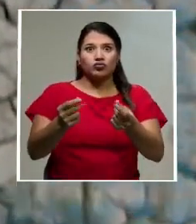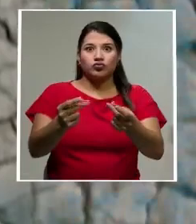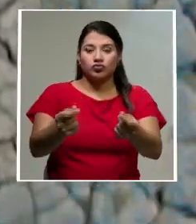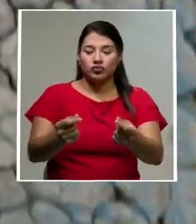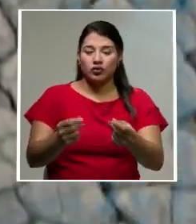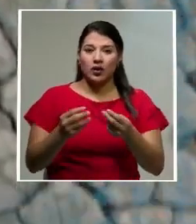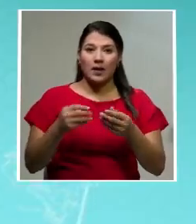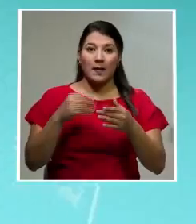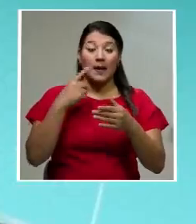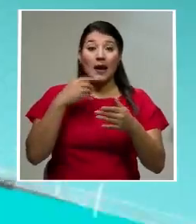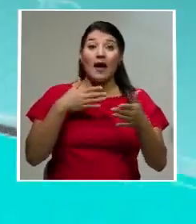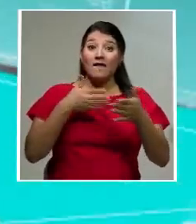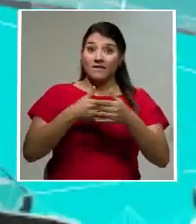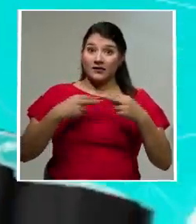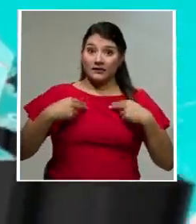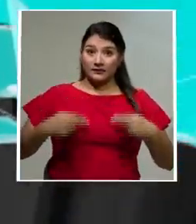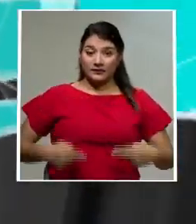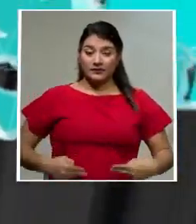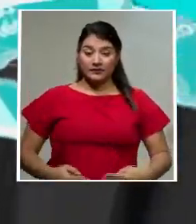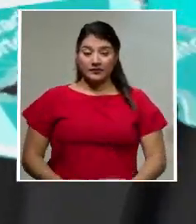humanidad.